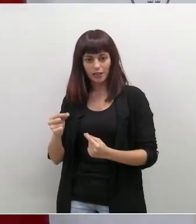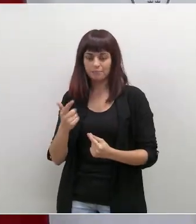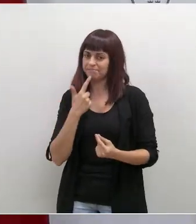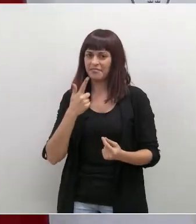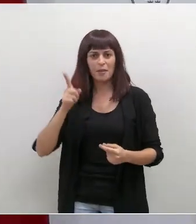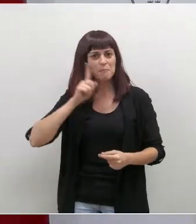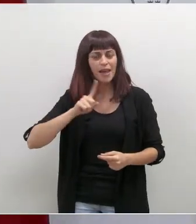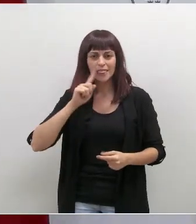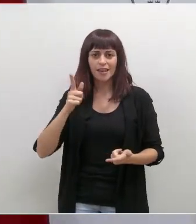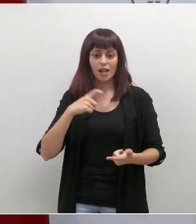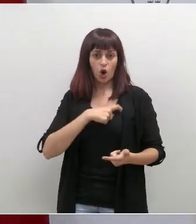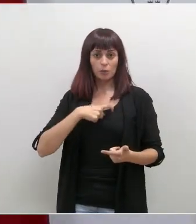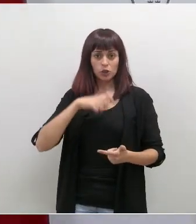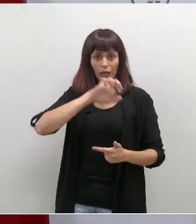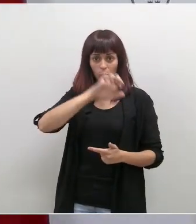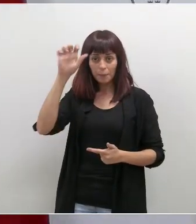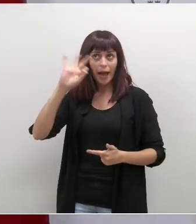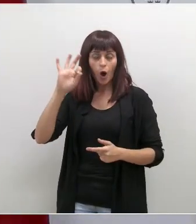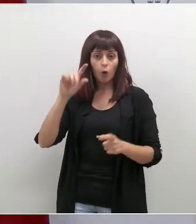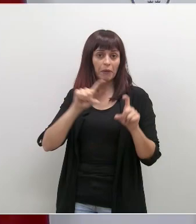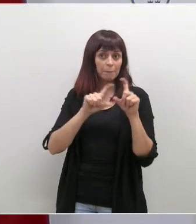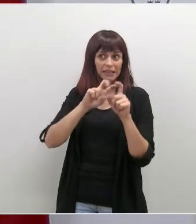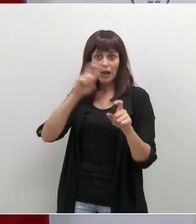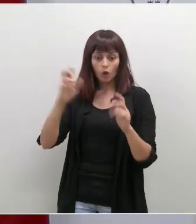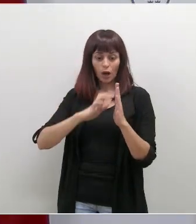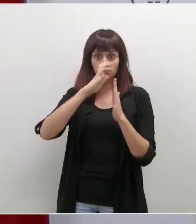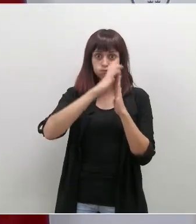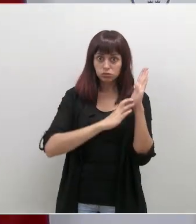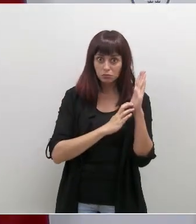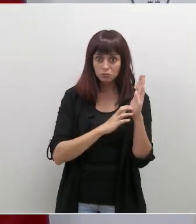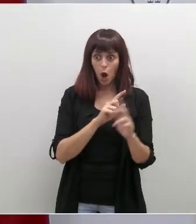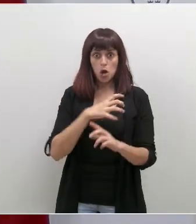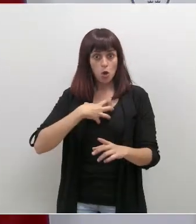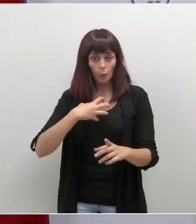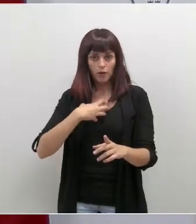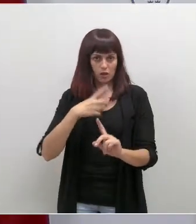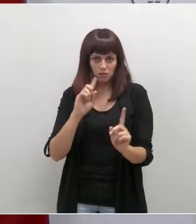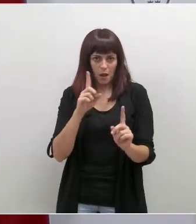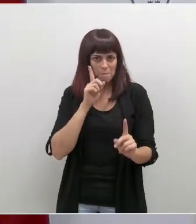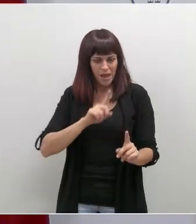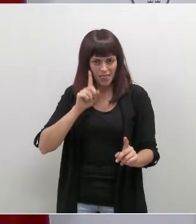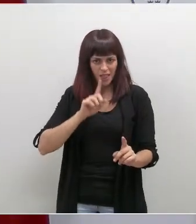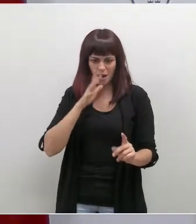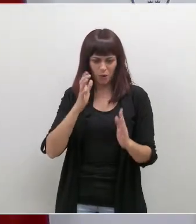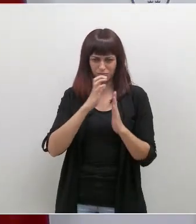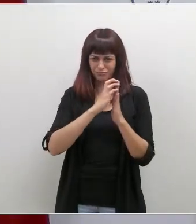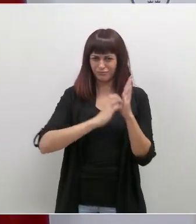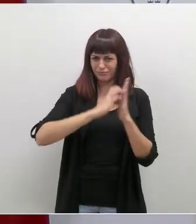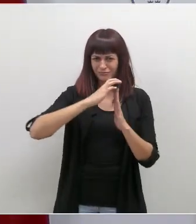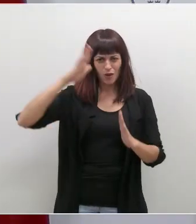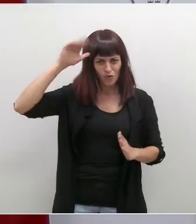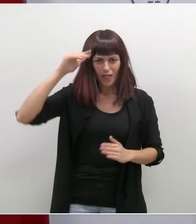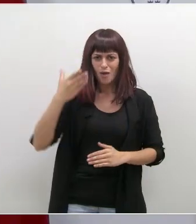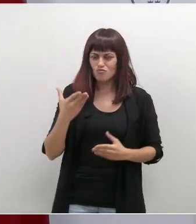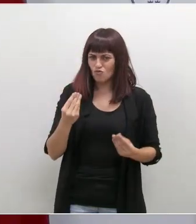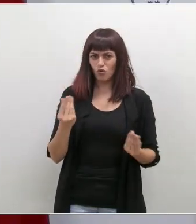Europea ni ningún otro organismo impidiera esa bajada del IVA de las mascarillas, que estaba en el tipo más alto posible. De